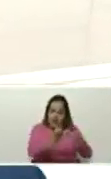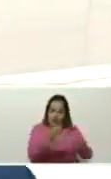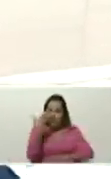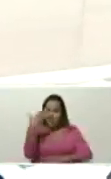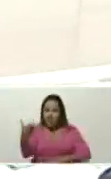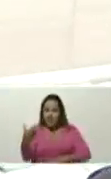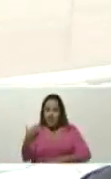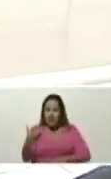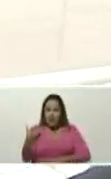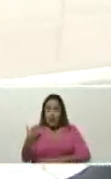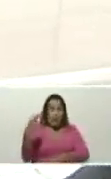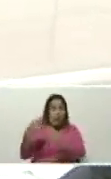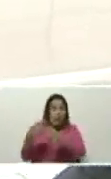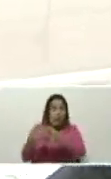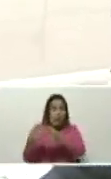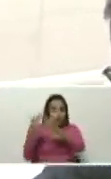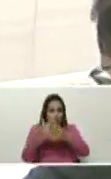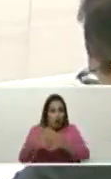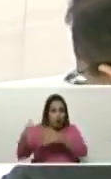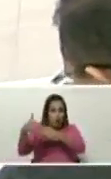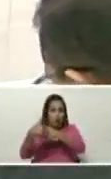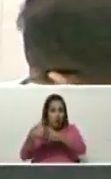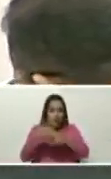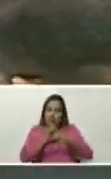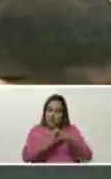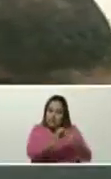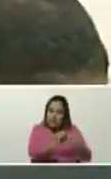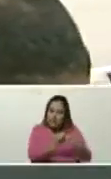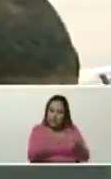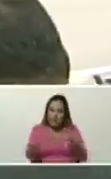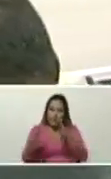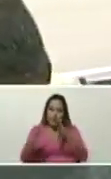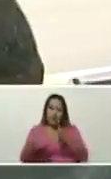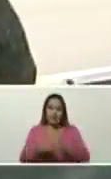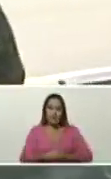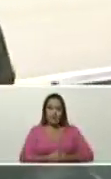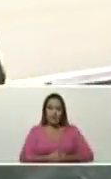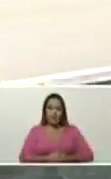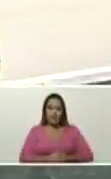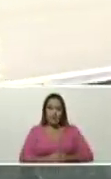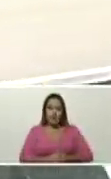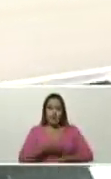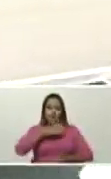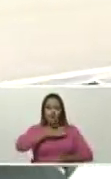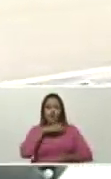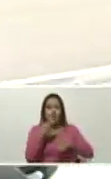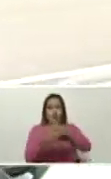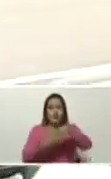imperiales. Resistencia victoriosa, llena de rebeldía.